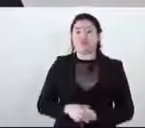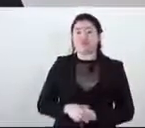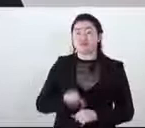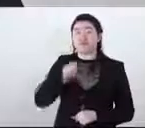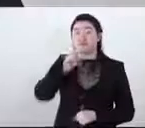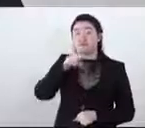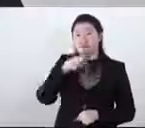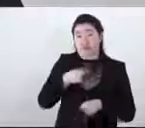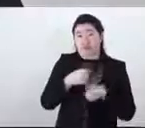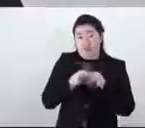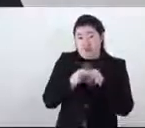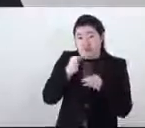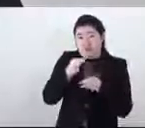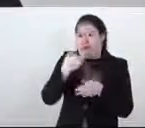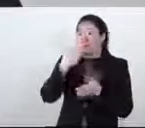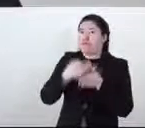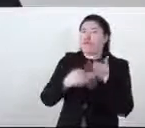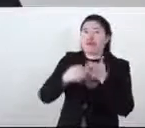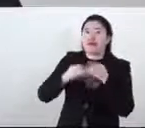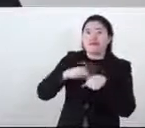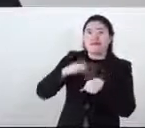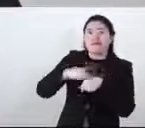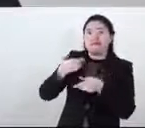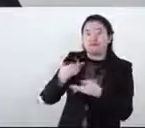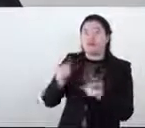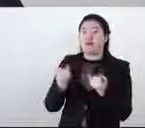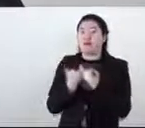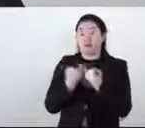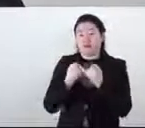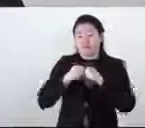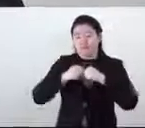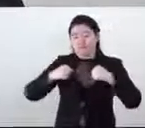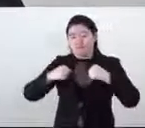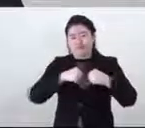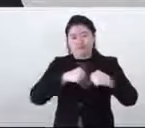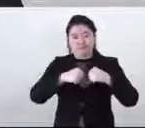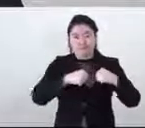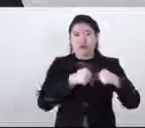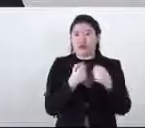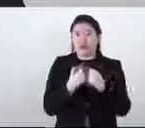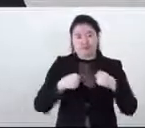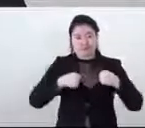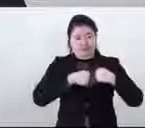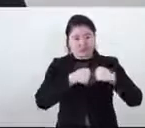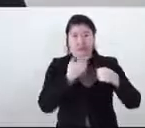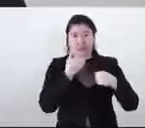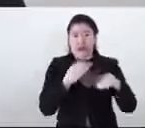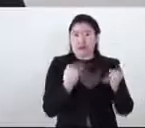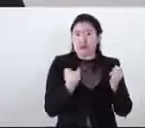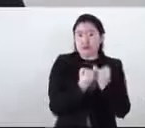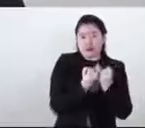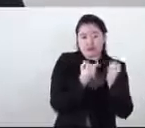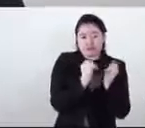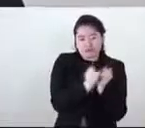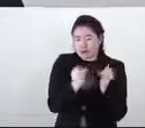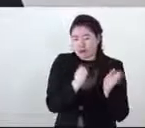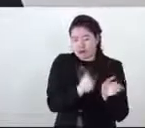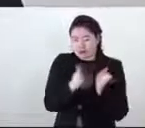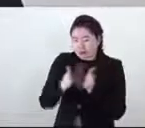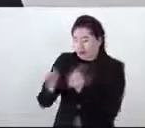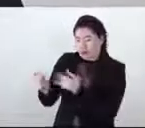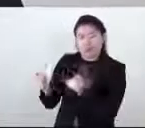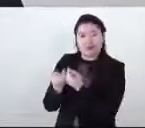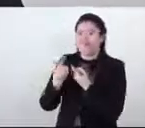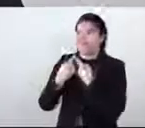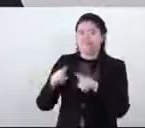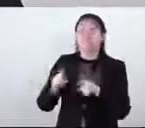menores a los requeridos, distancias longitudinales y transversales de separación entre pernos no uniforme, falta de eliminación de la